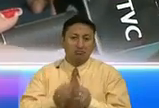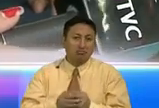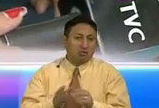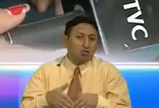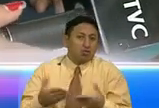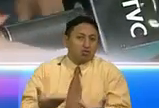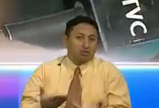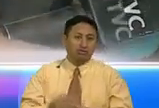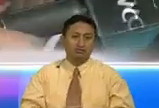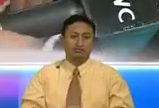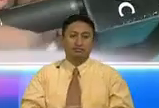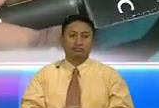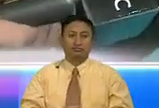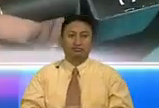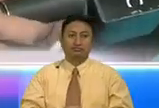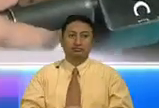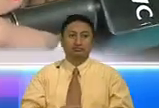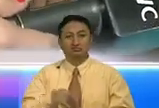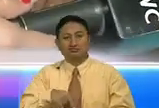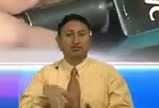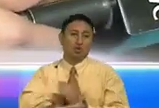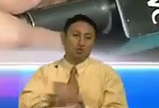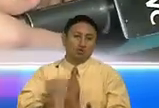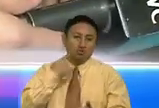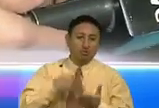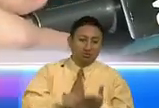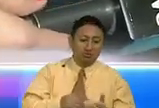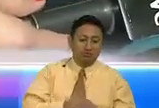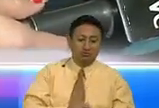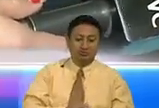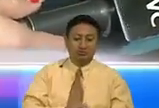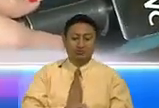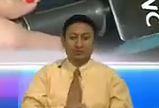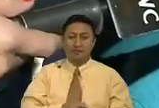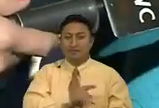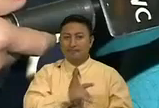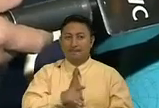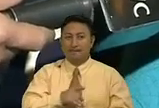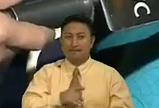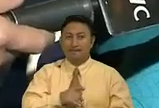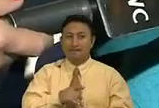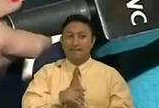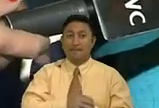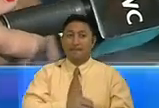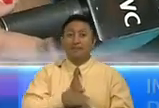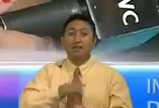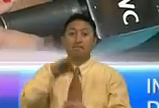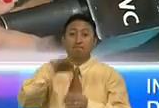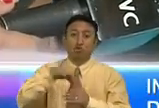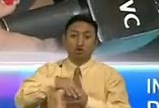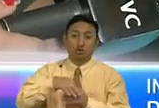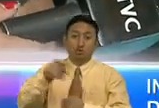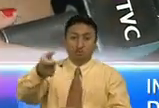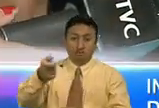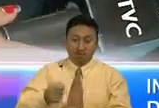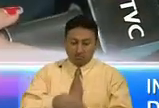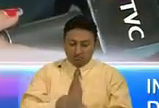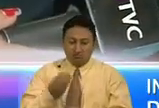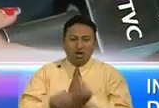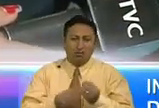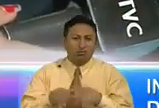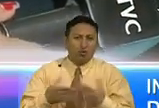debo hacer. Las dudas, por ejemplo, en el momento de receptar los votos de las personas, qué debo